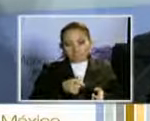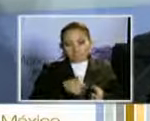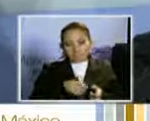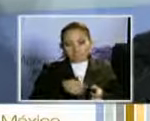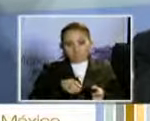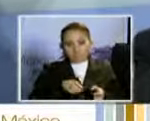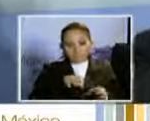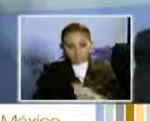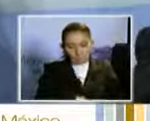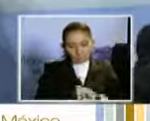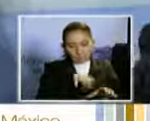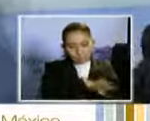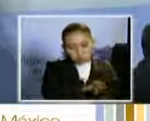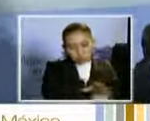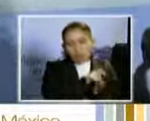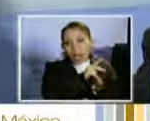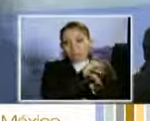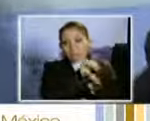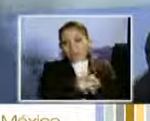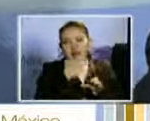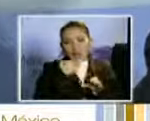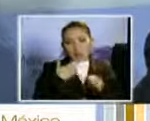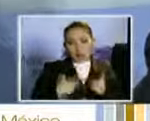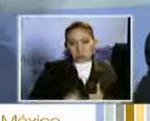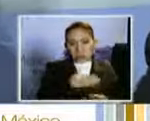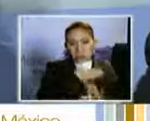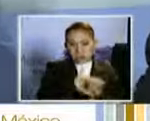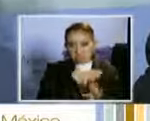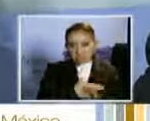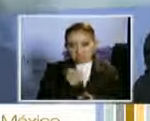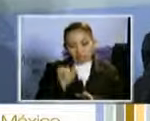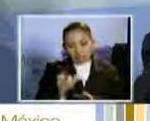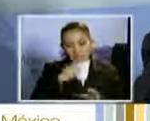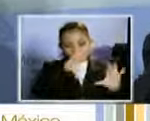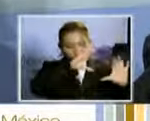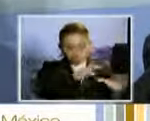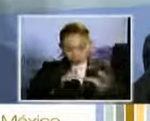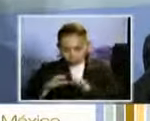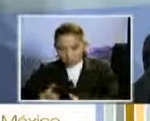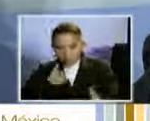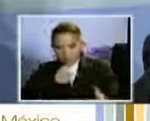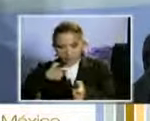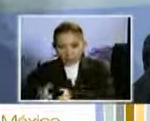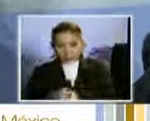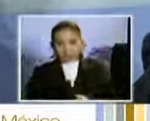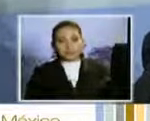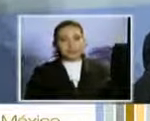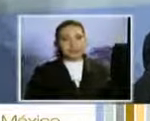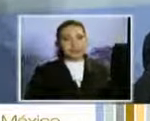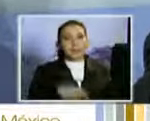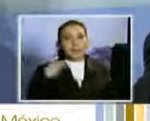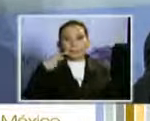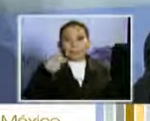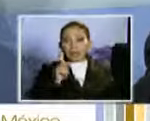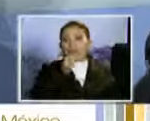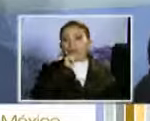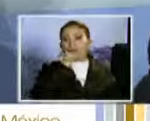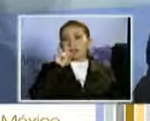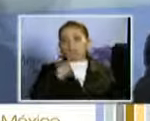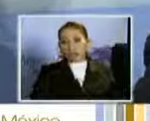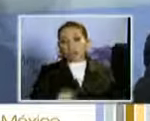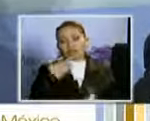municiones en racimo, las llamadas armas inhumanas, todas esas categorías de armas han sido proscritas. Pero también,